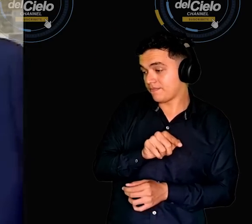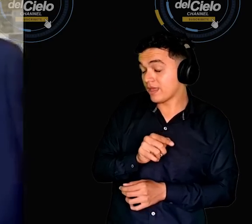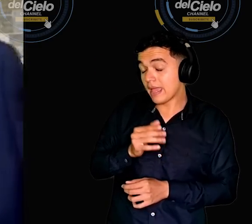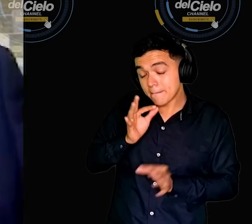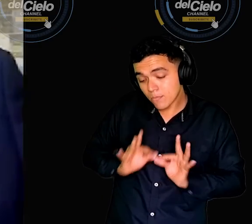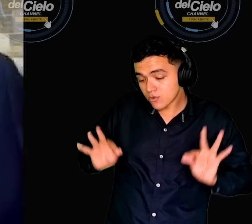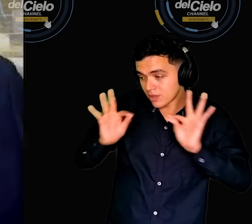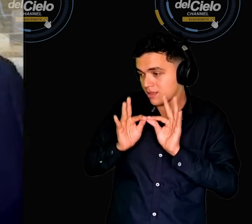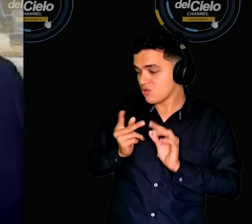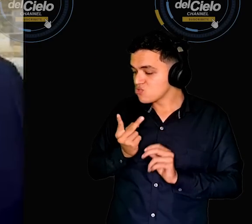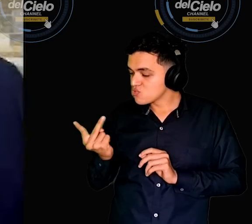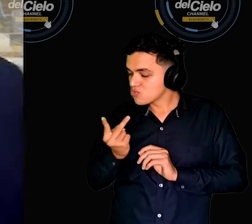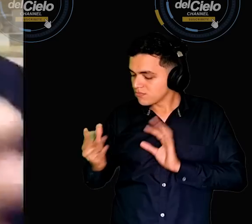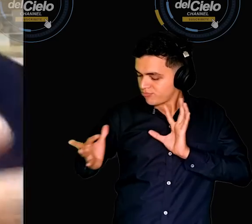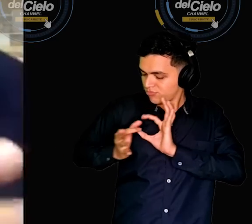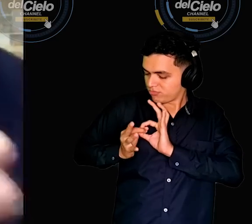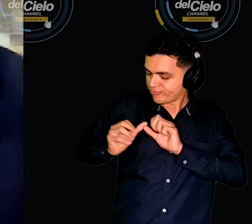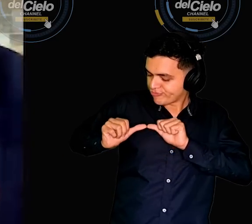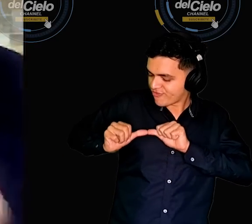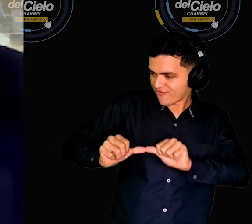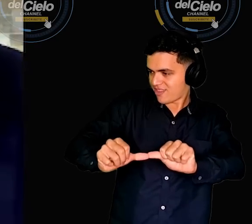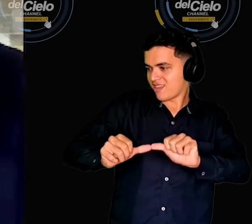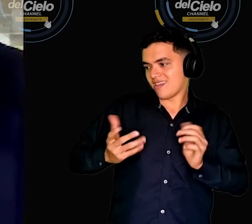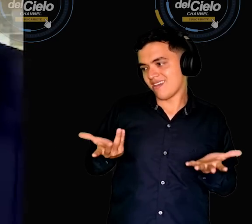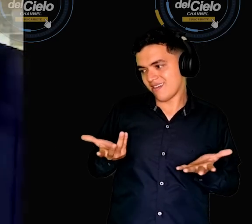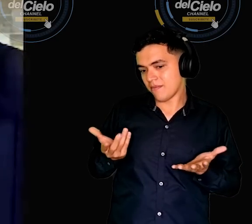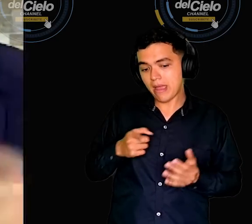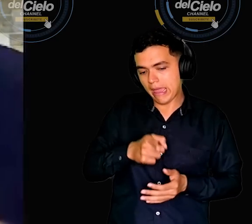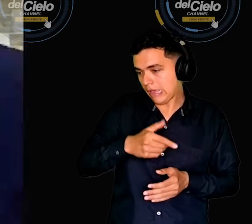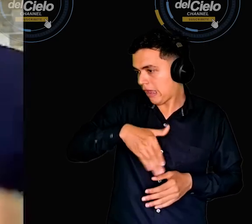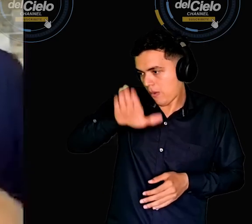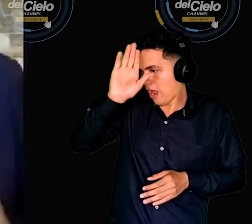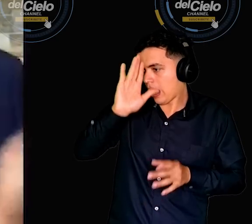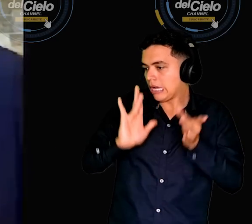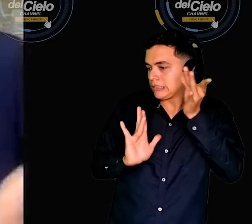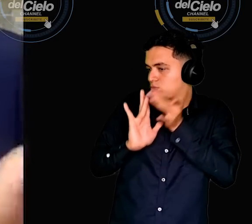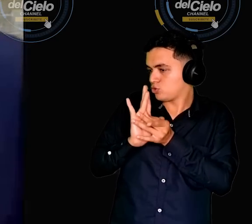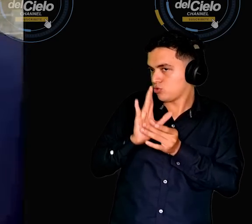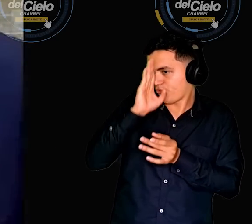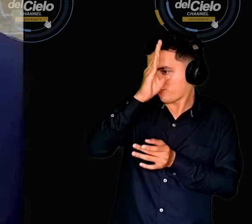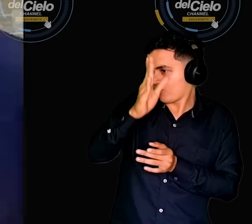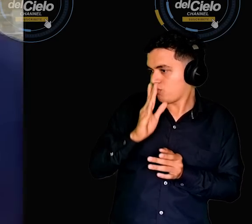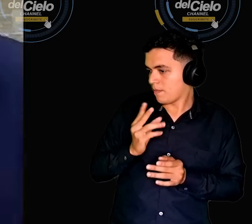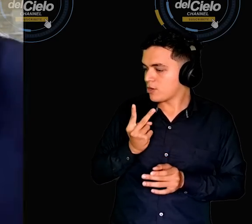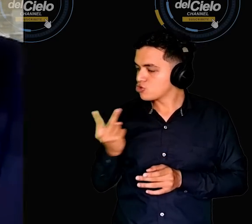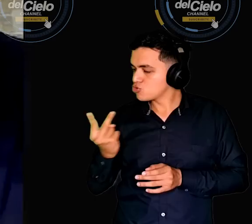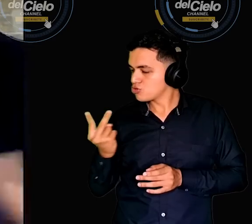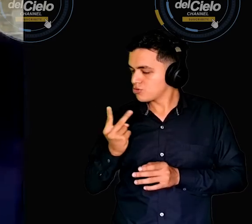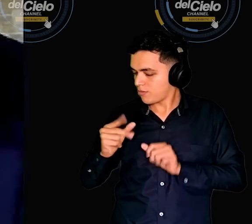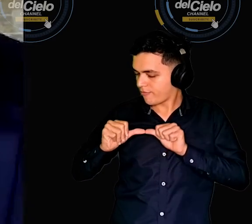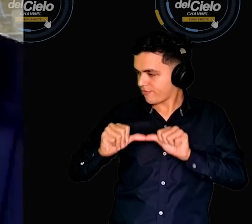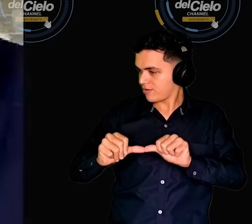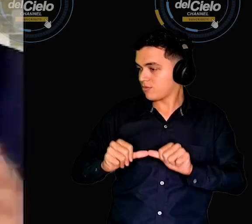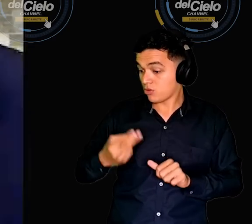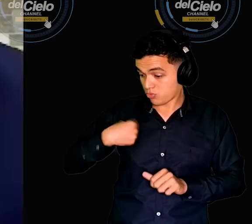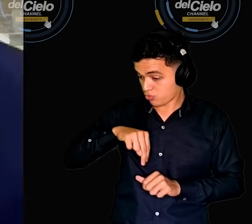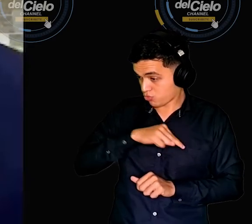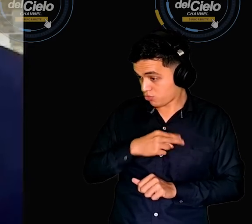y he criado mis hijas, ya también mis nietos, y ya tengo mis